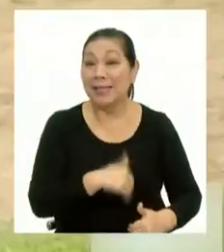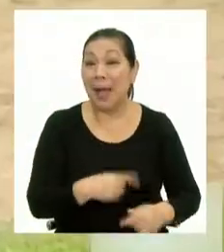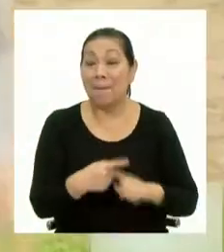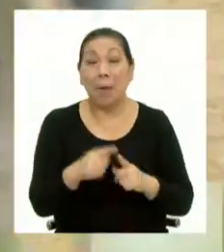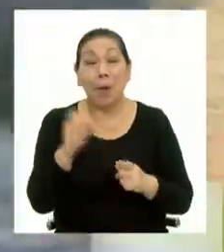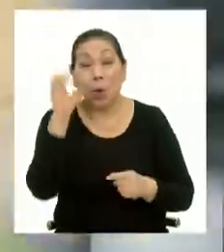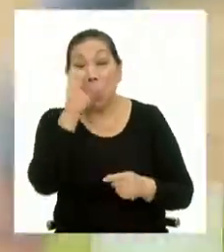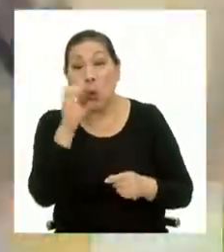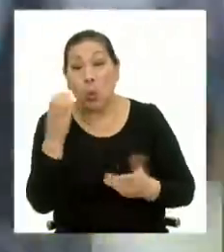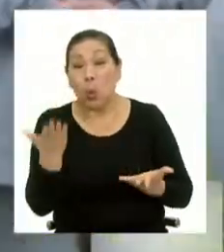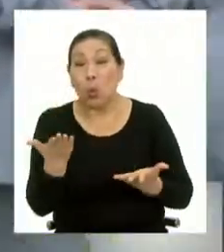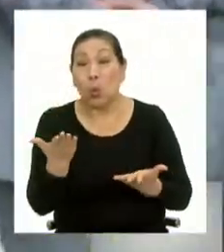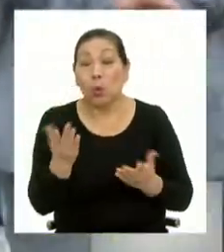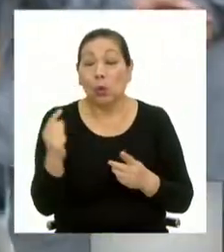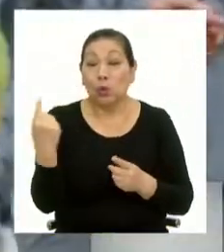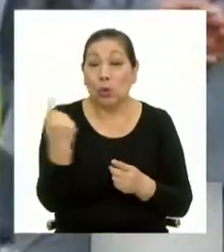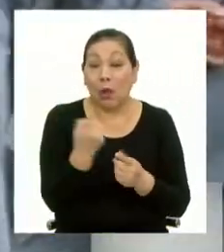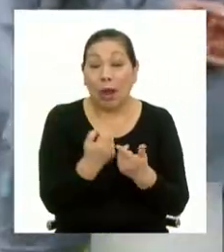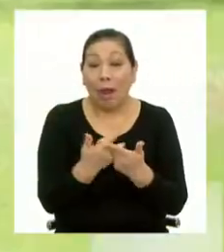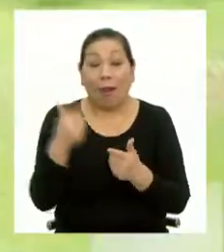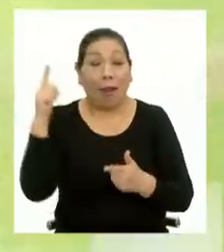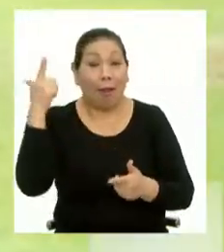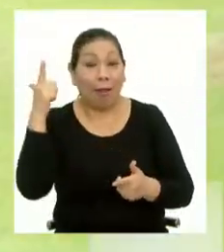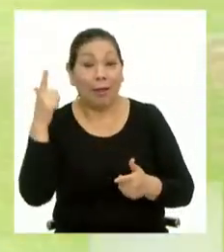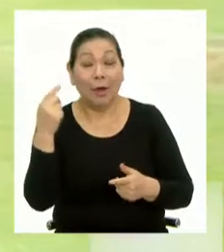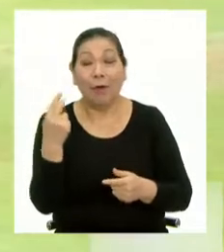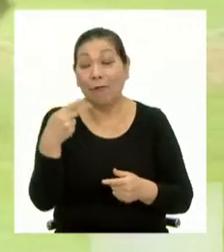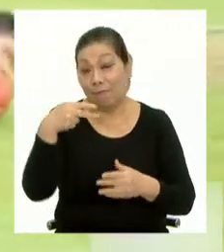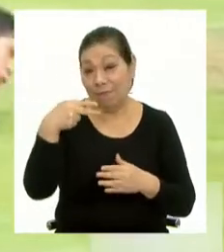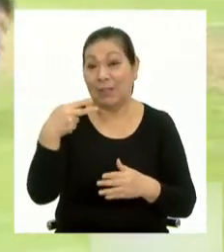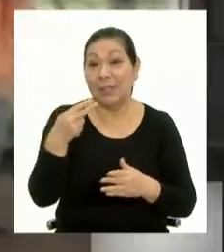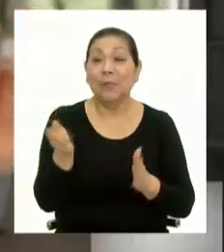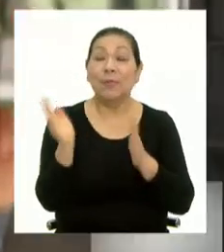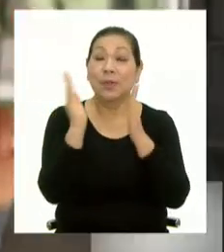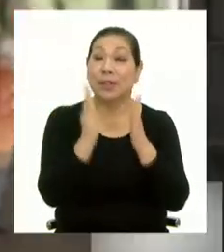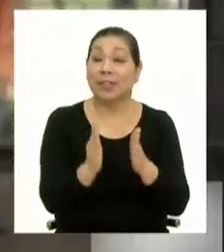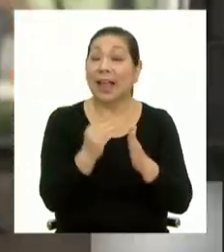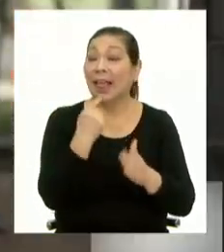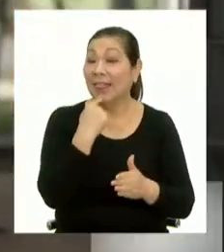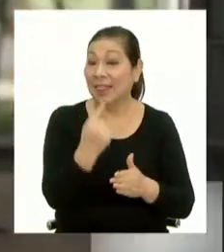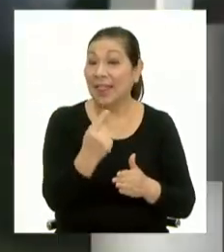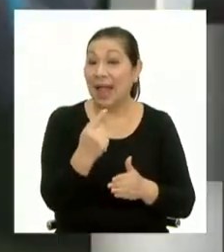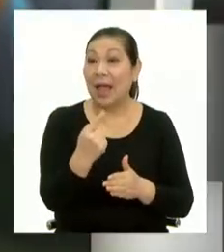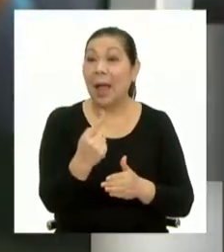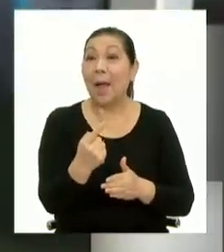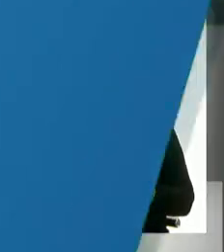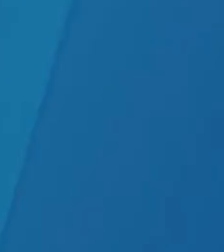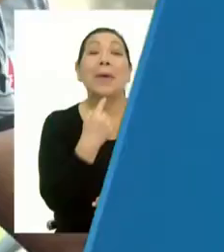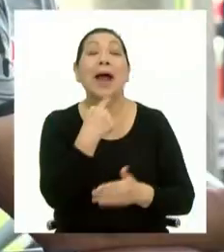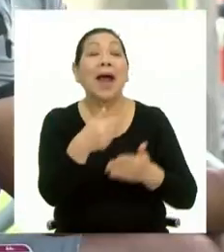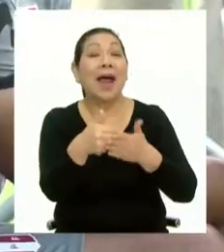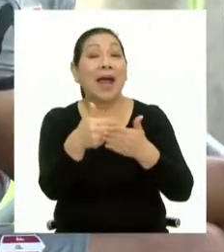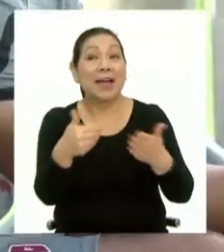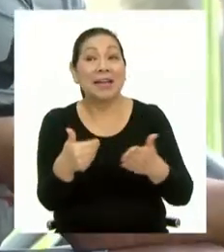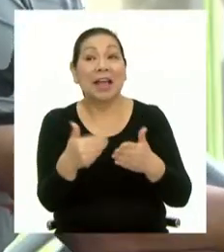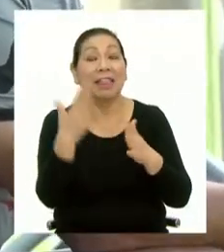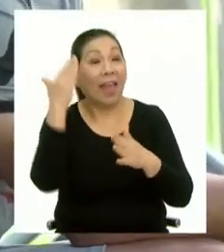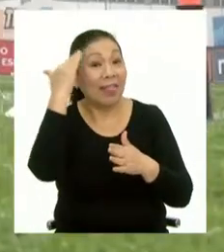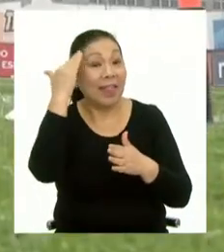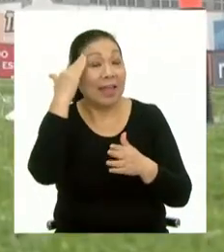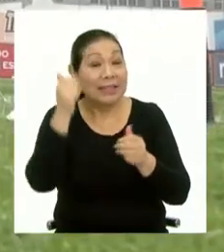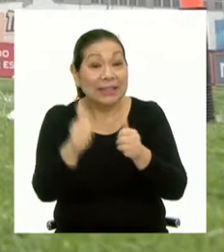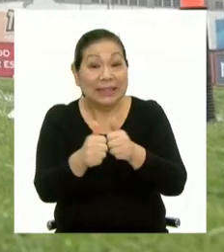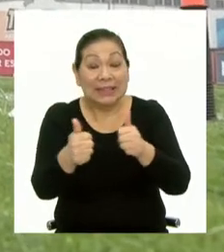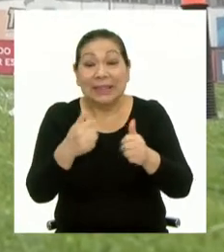hoy busca seguir como solitario líder de la fase 2. Y también, lo que mencionaba Paola Pejovey, 10 días nos